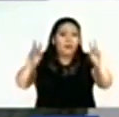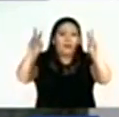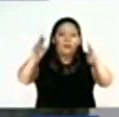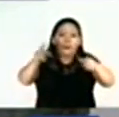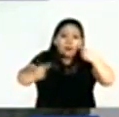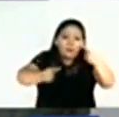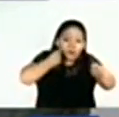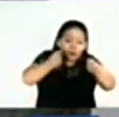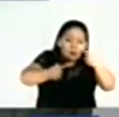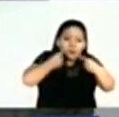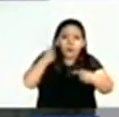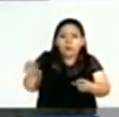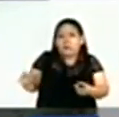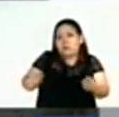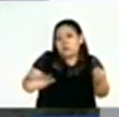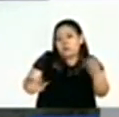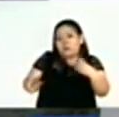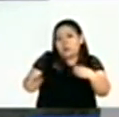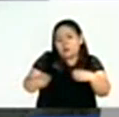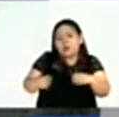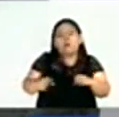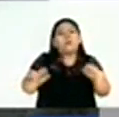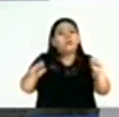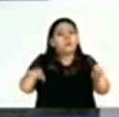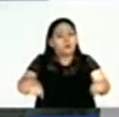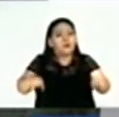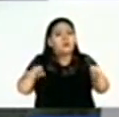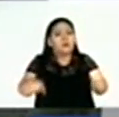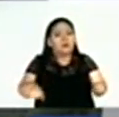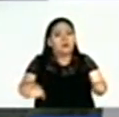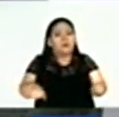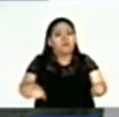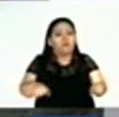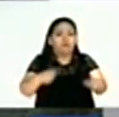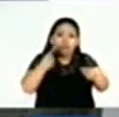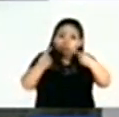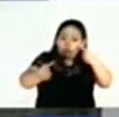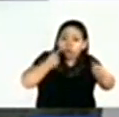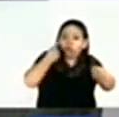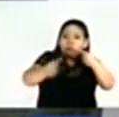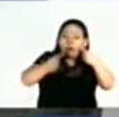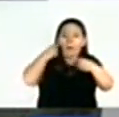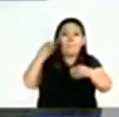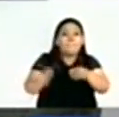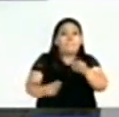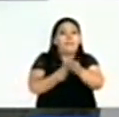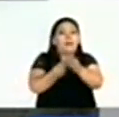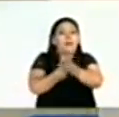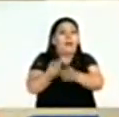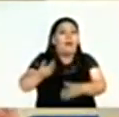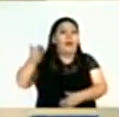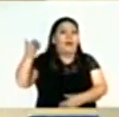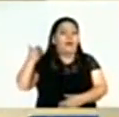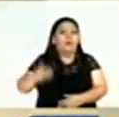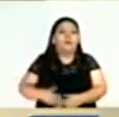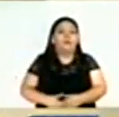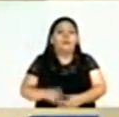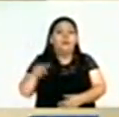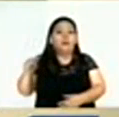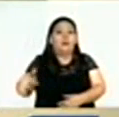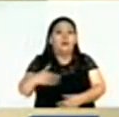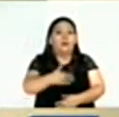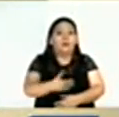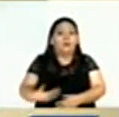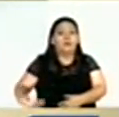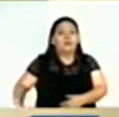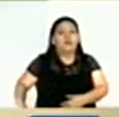comité de turismo nos menciona que sí hay una afluencia de turistas adicionales a las que veían en años anteriores. El presidente de la Cámara